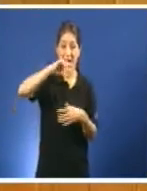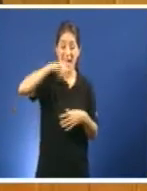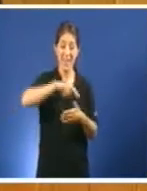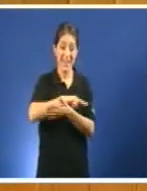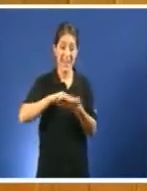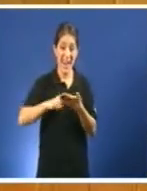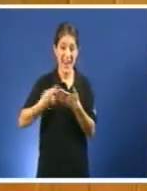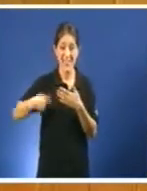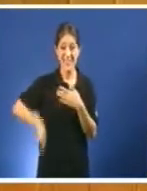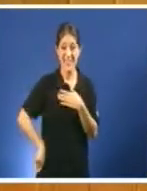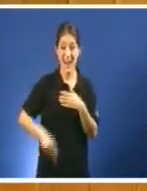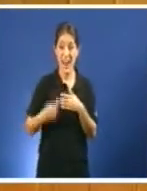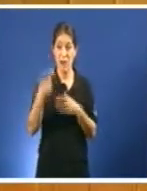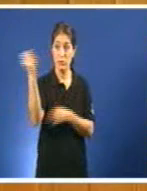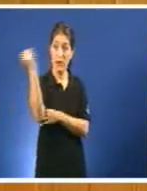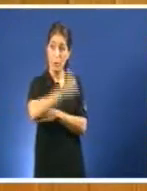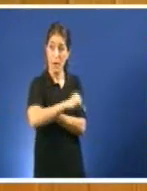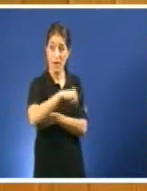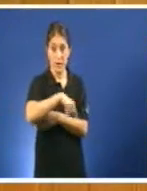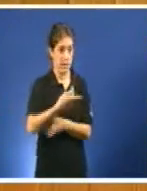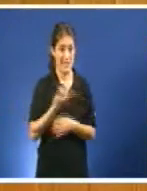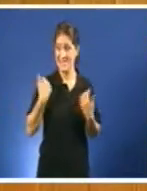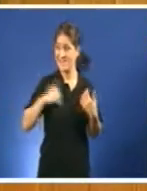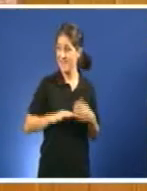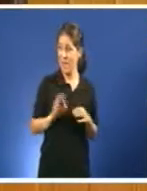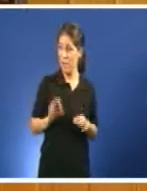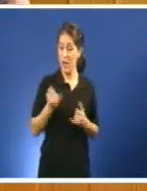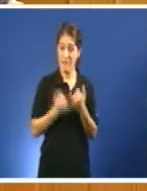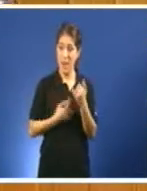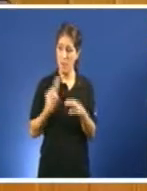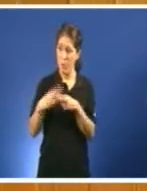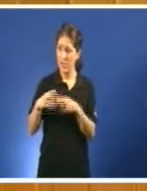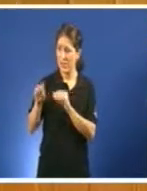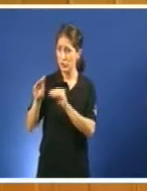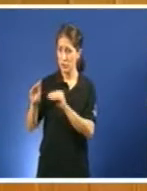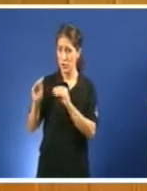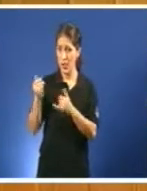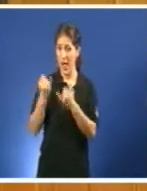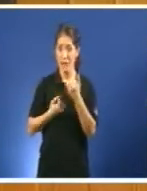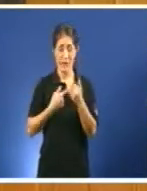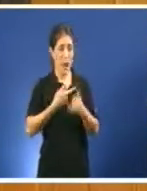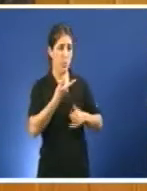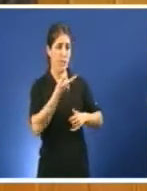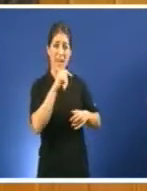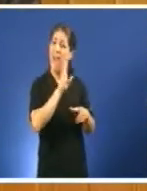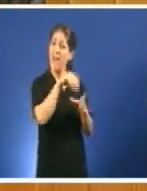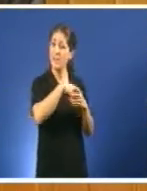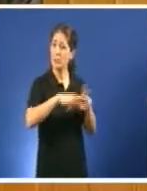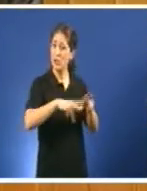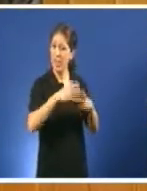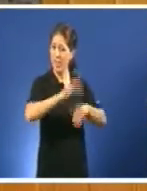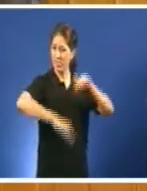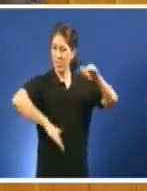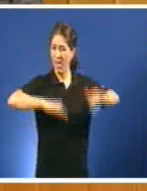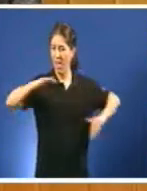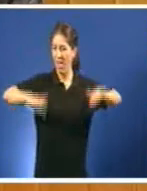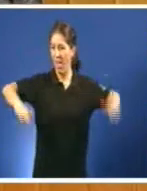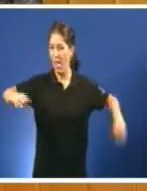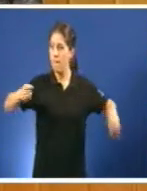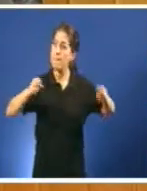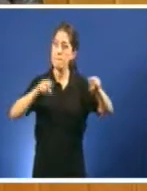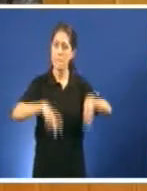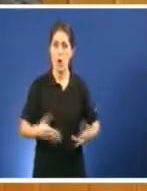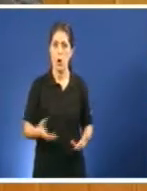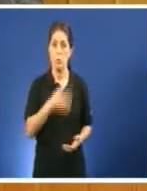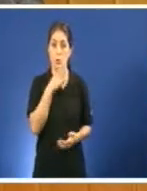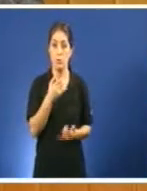política incrementou de xeito brutal as desigualdades a costa de empobrecer a maioría social. Mire, cun